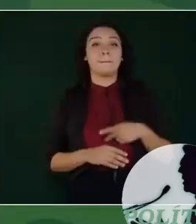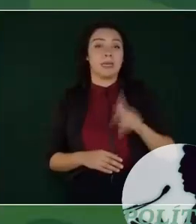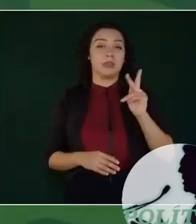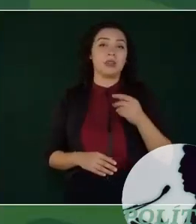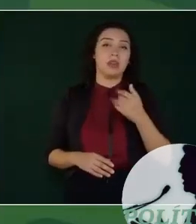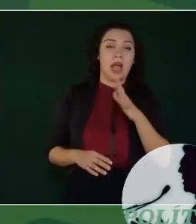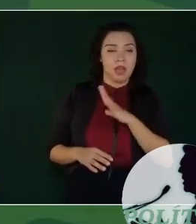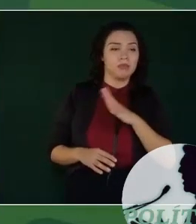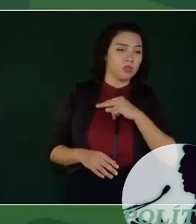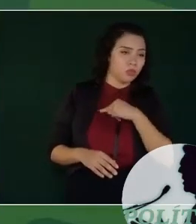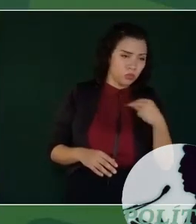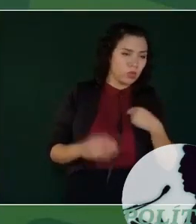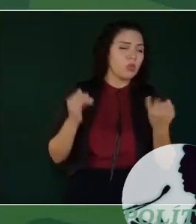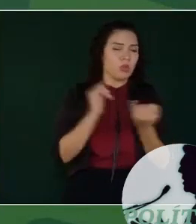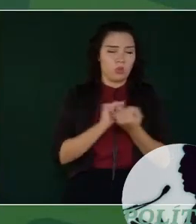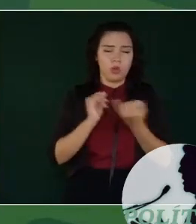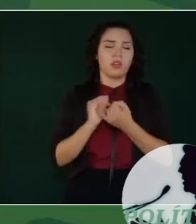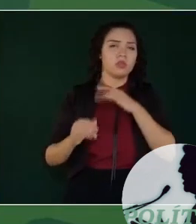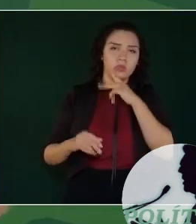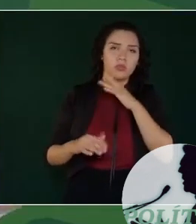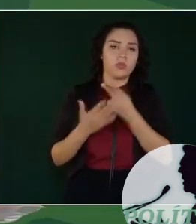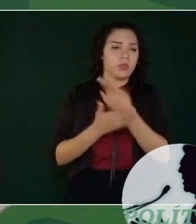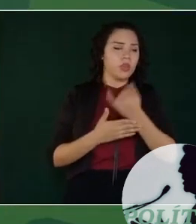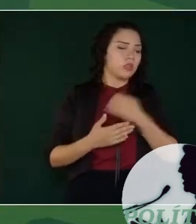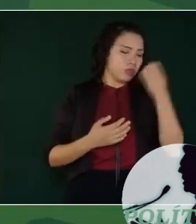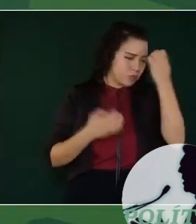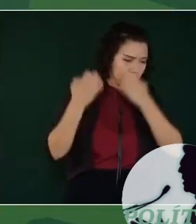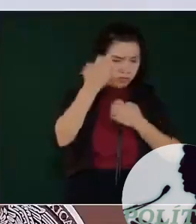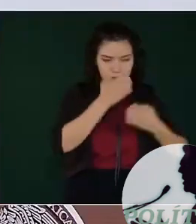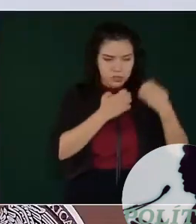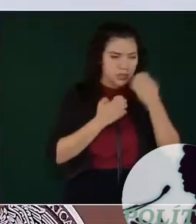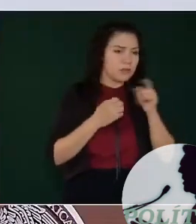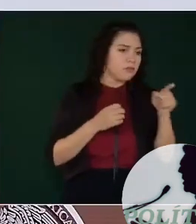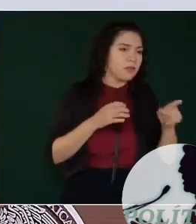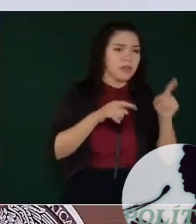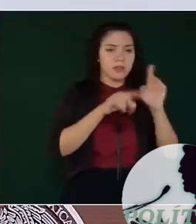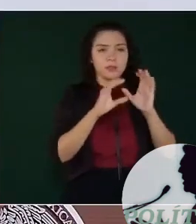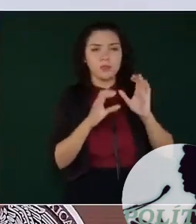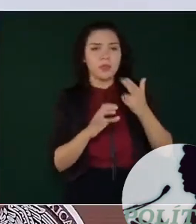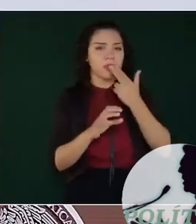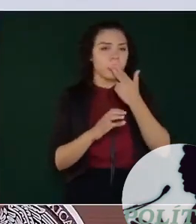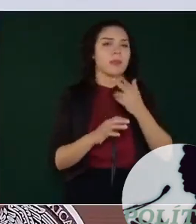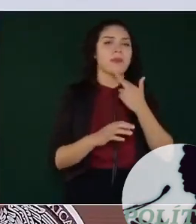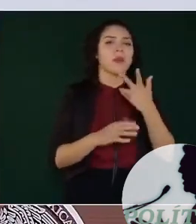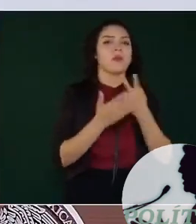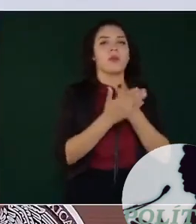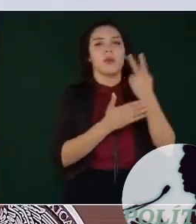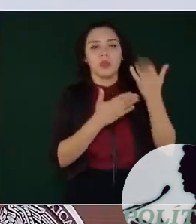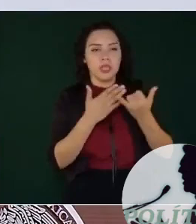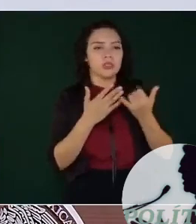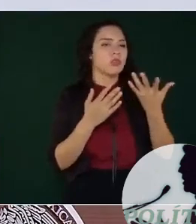las circunstancias que tengamos en esta ponderación, se harán las condiciones para hacer el mejor proyecto o